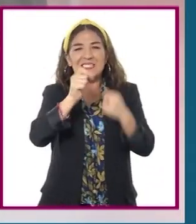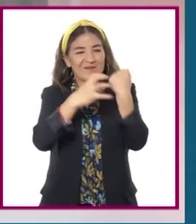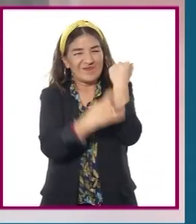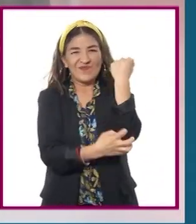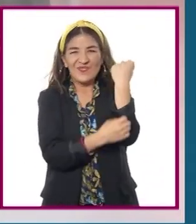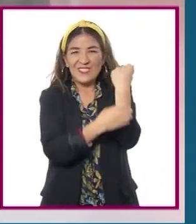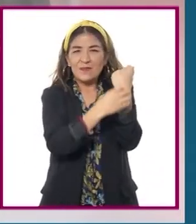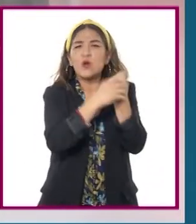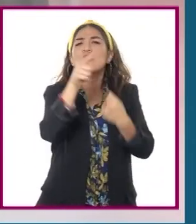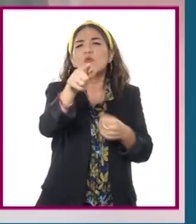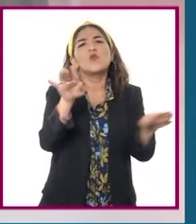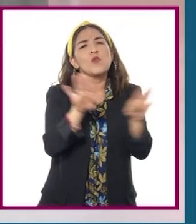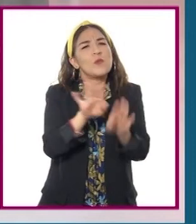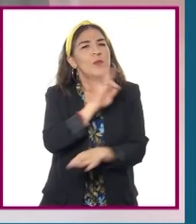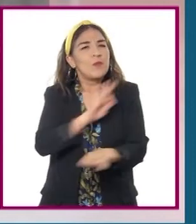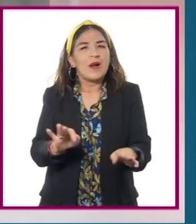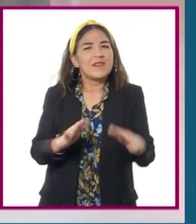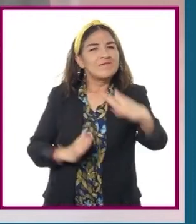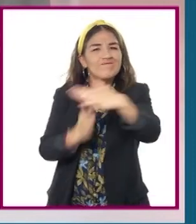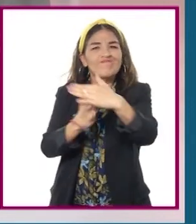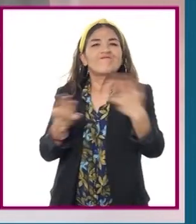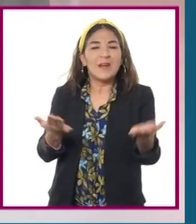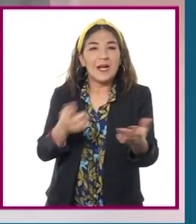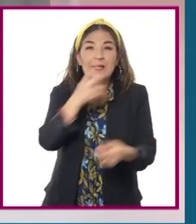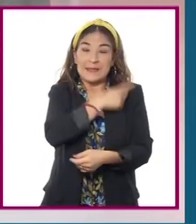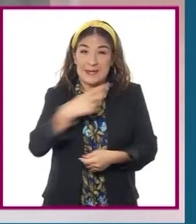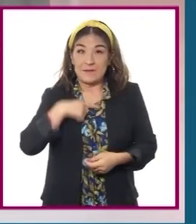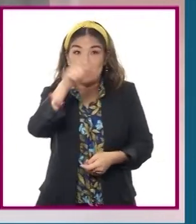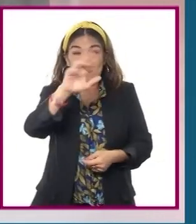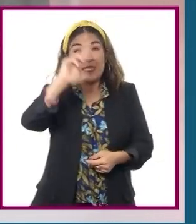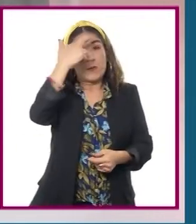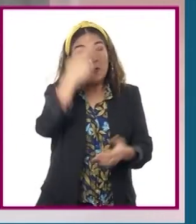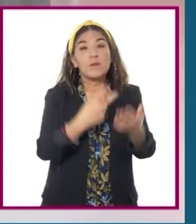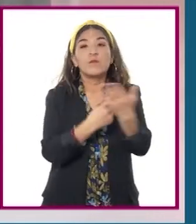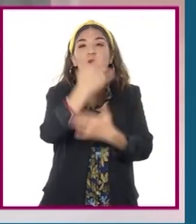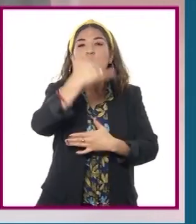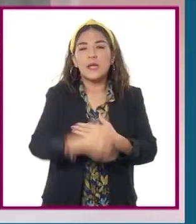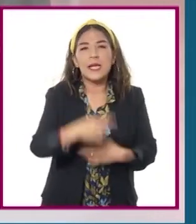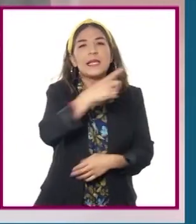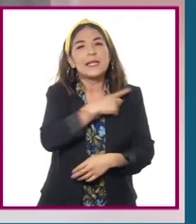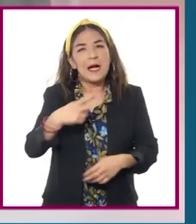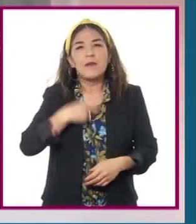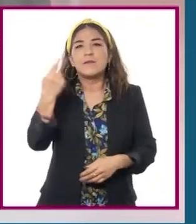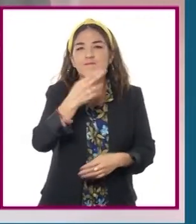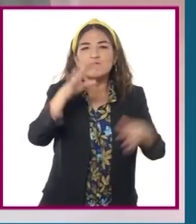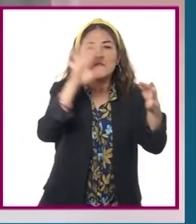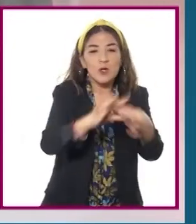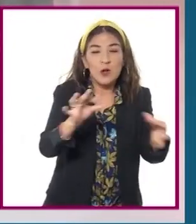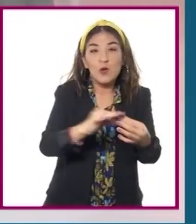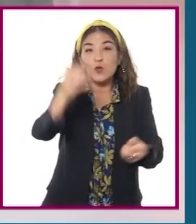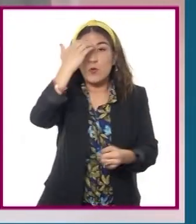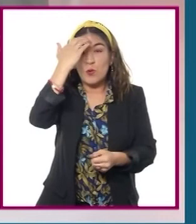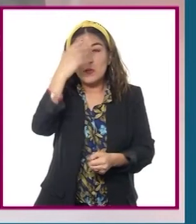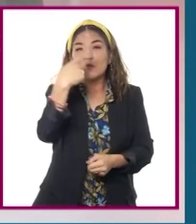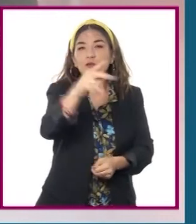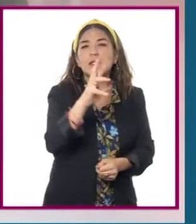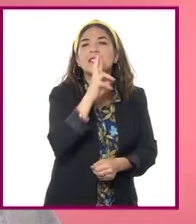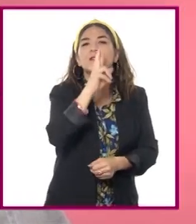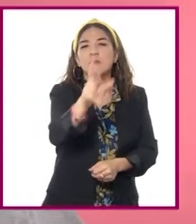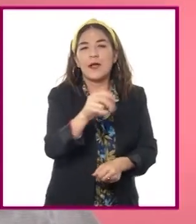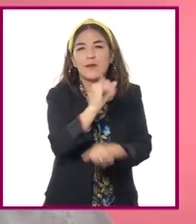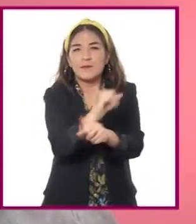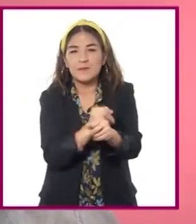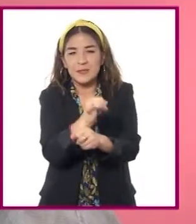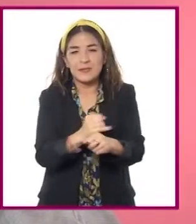lo pueden detener? Recuerden que una parte importante de los proyectos es dar a conocer los resultados de sus